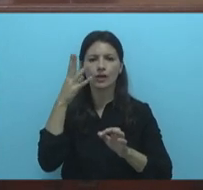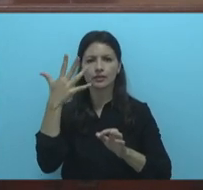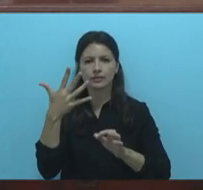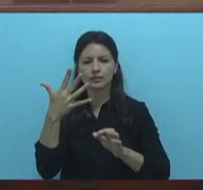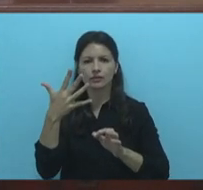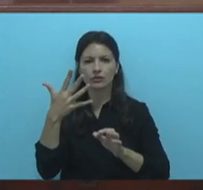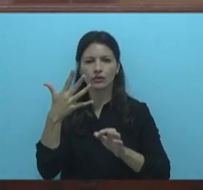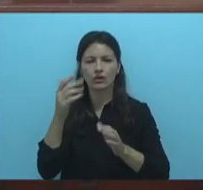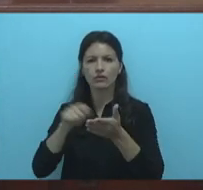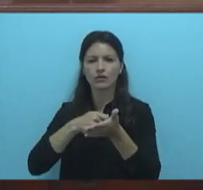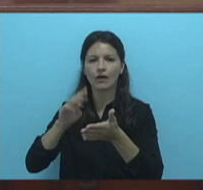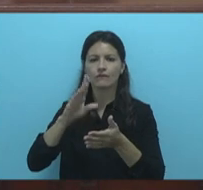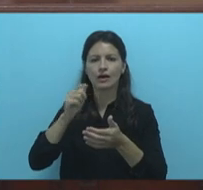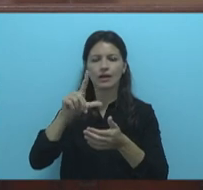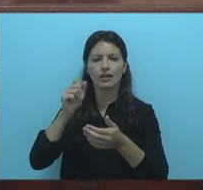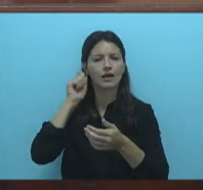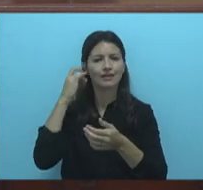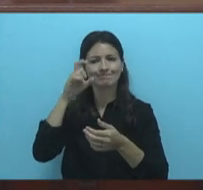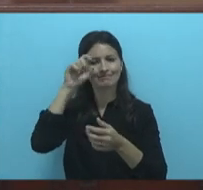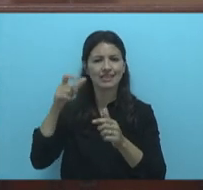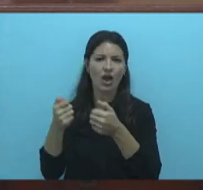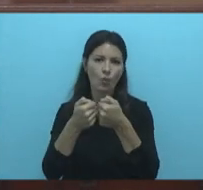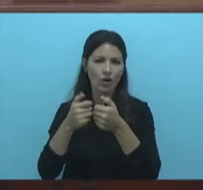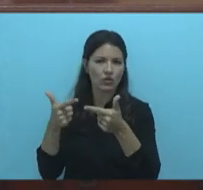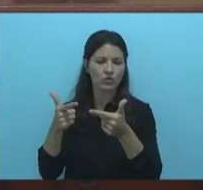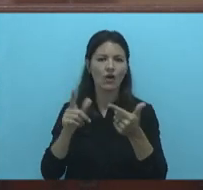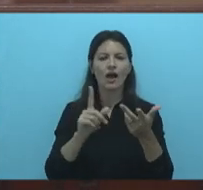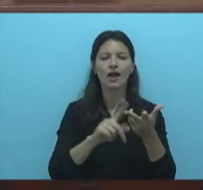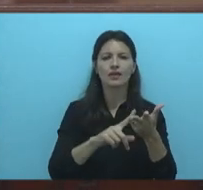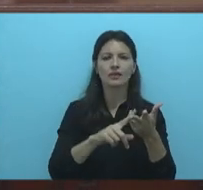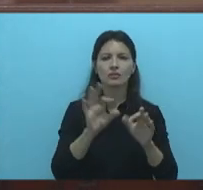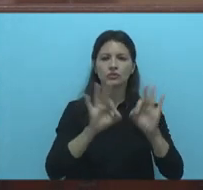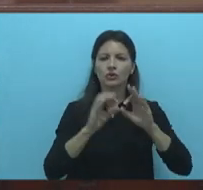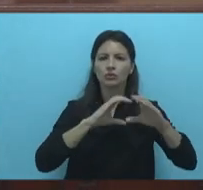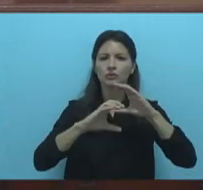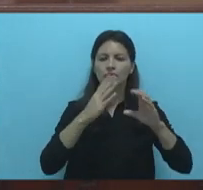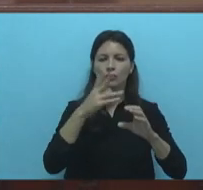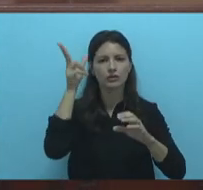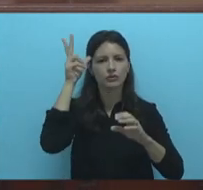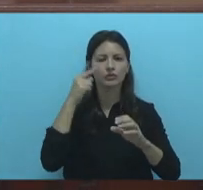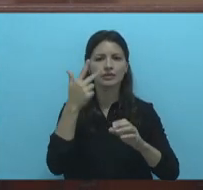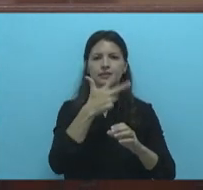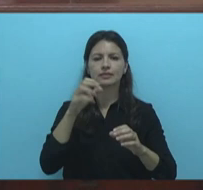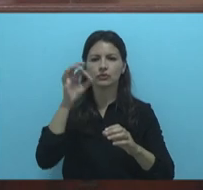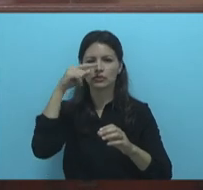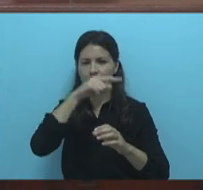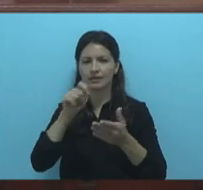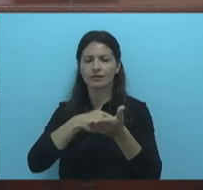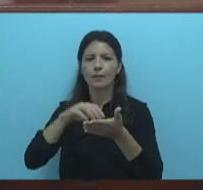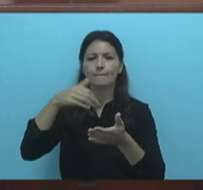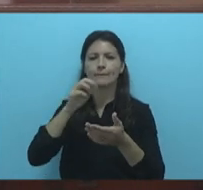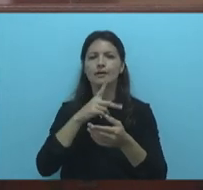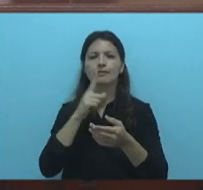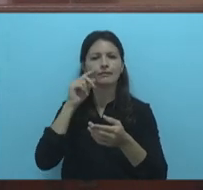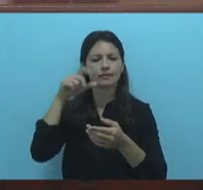47.045, diputado Balaguer, no cuenta con dictamen. El punto número 20, proyecto de comunicación 48.307, del diputado Martínez, no cuenta